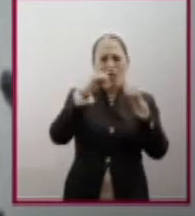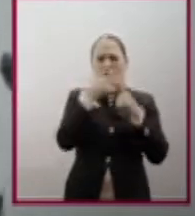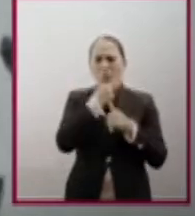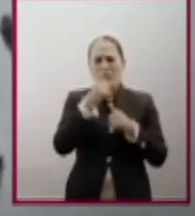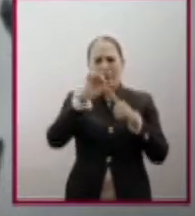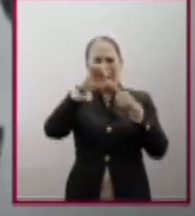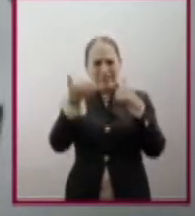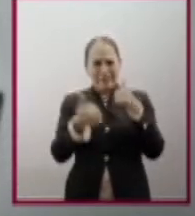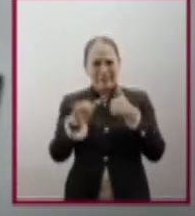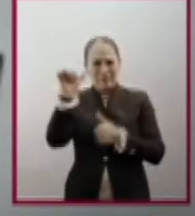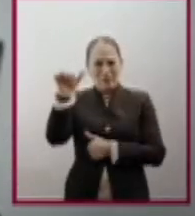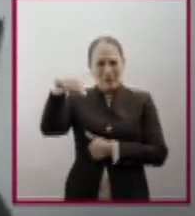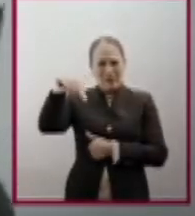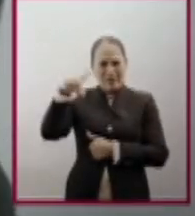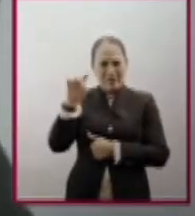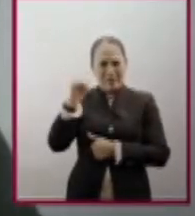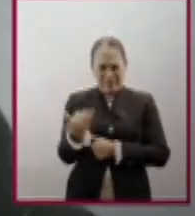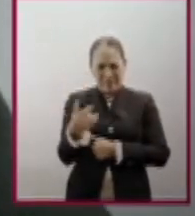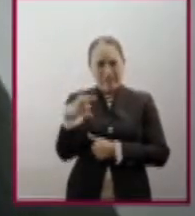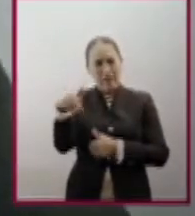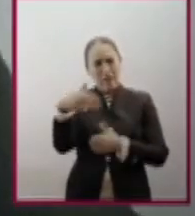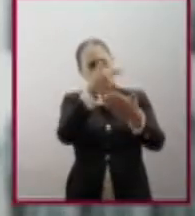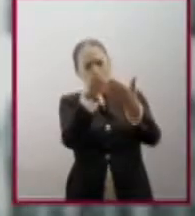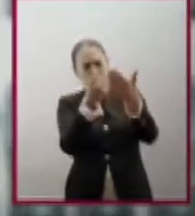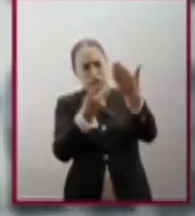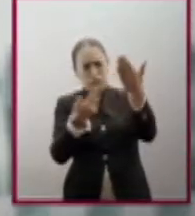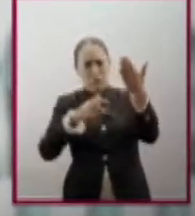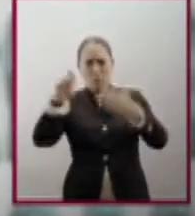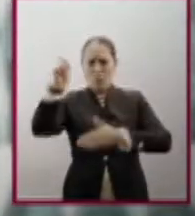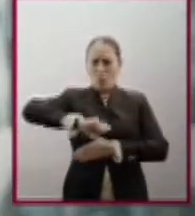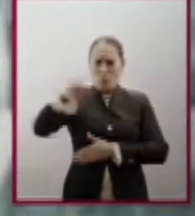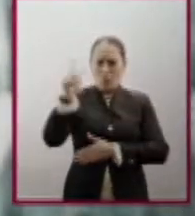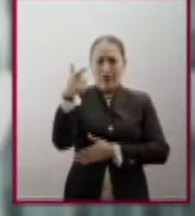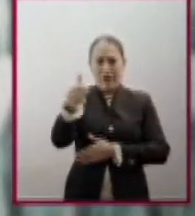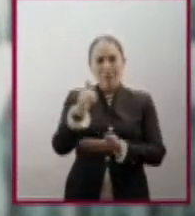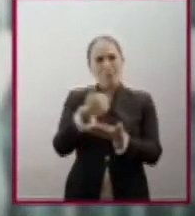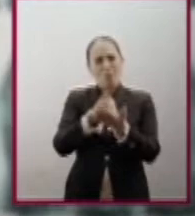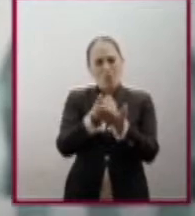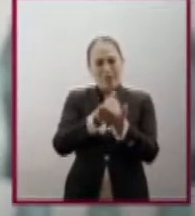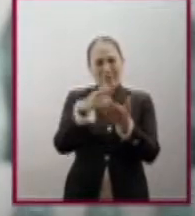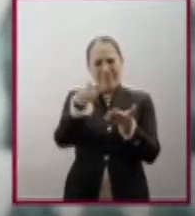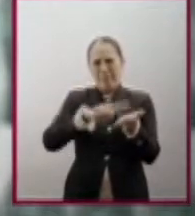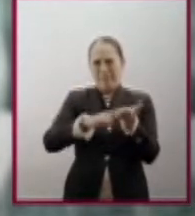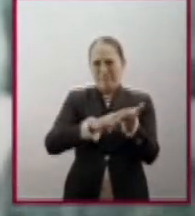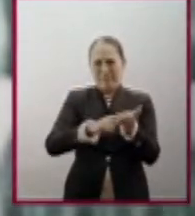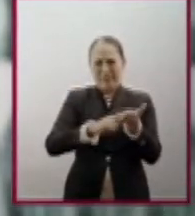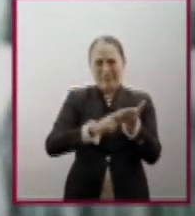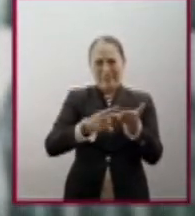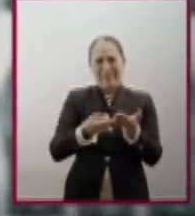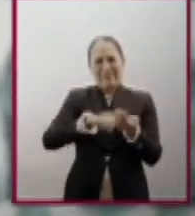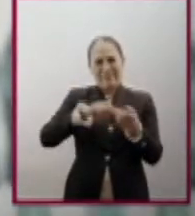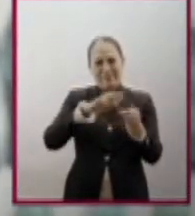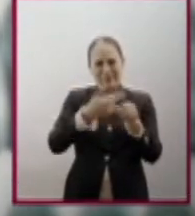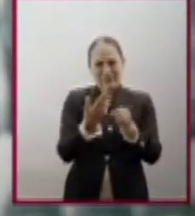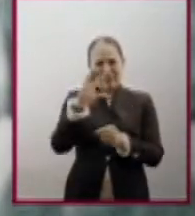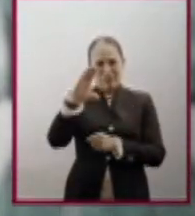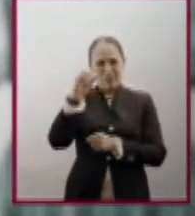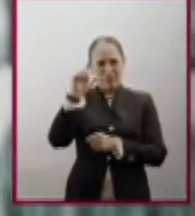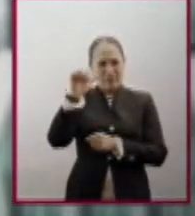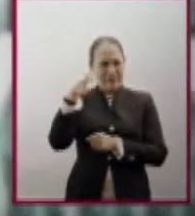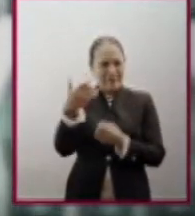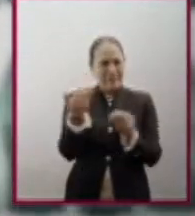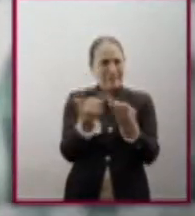fue Andy Warhol, y entre sus pinturas más famosas están las que muestran las botellas verdes de la famosa bebida de cola, cuya